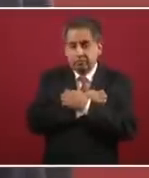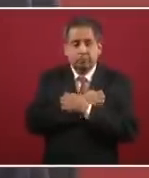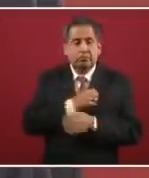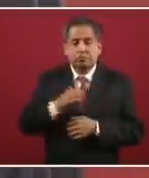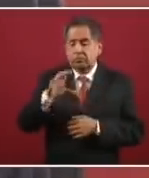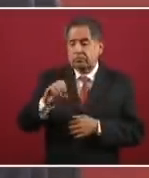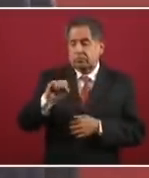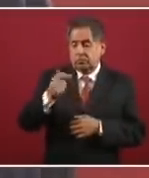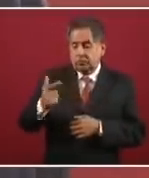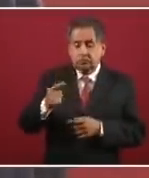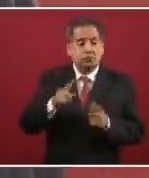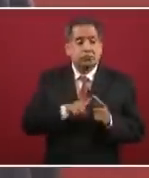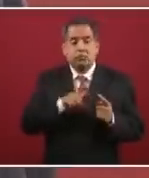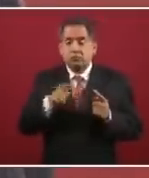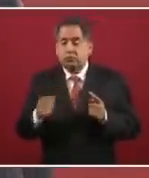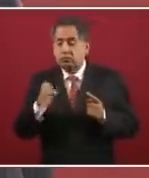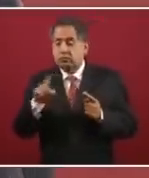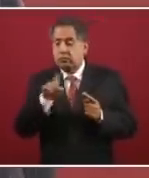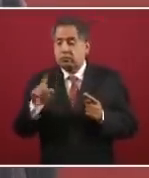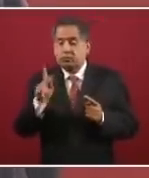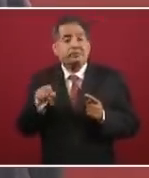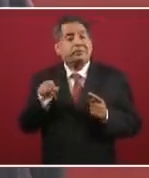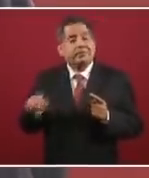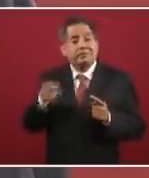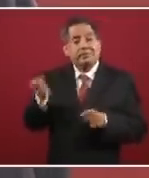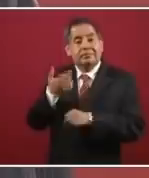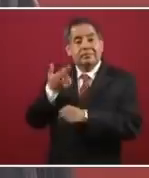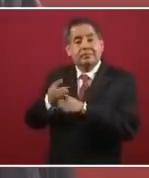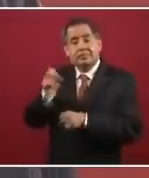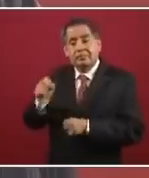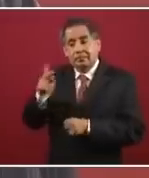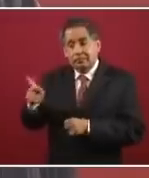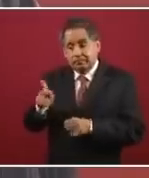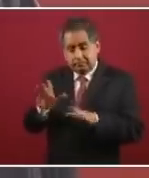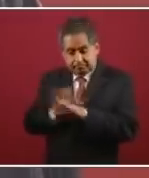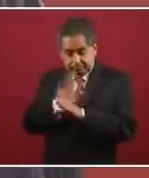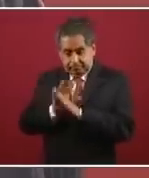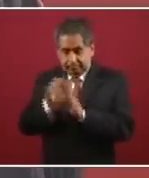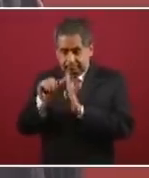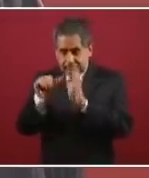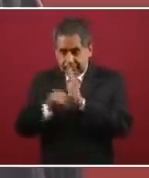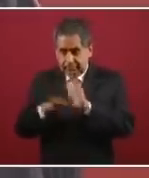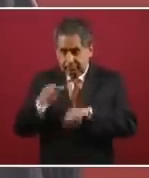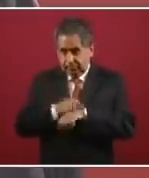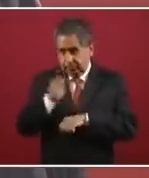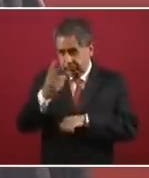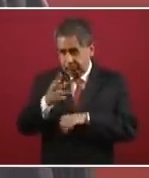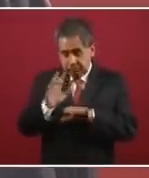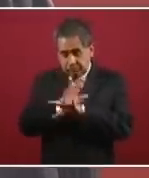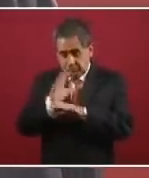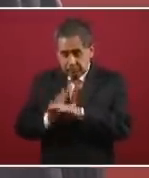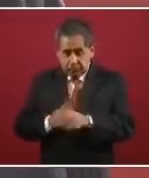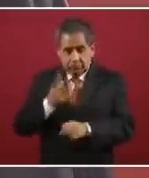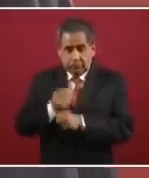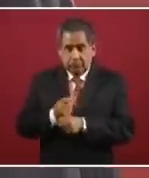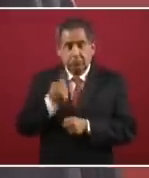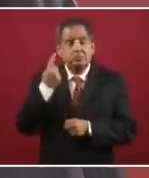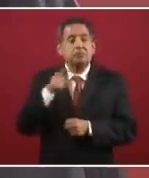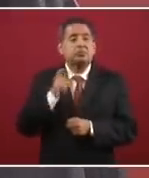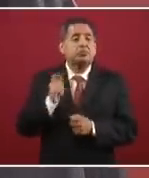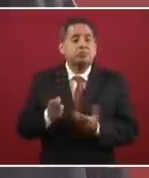Zedillo secretario de Educación. Modificaron el artículo 3º constitucional